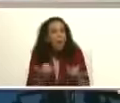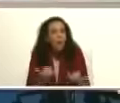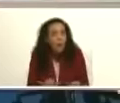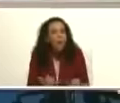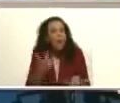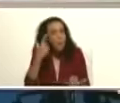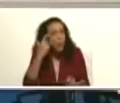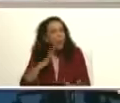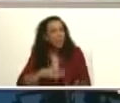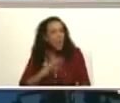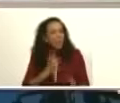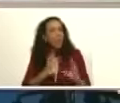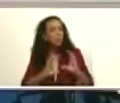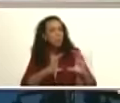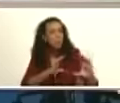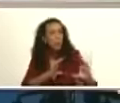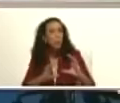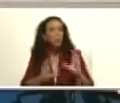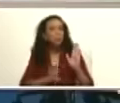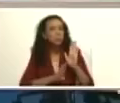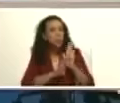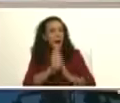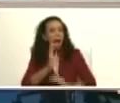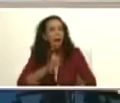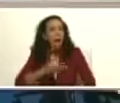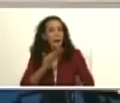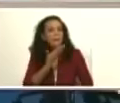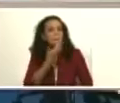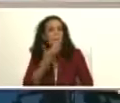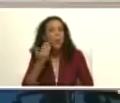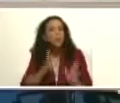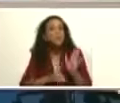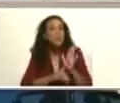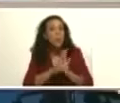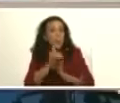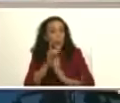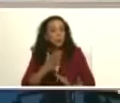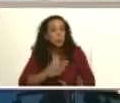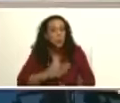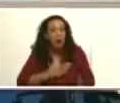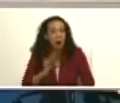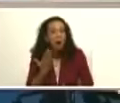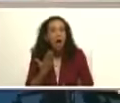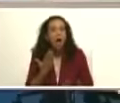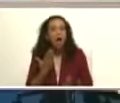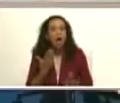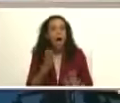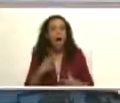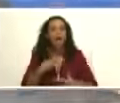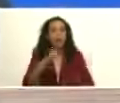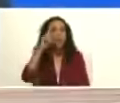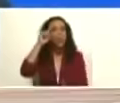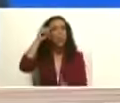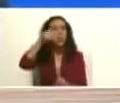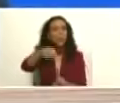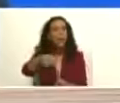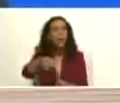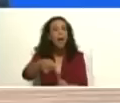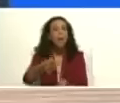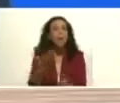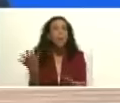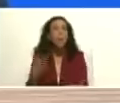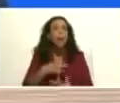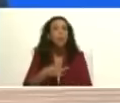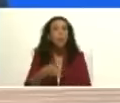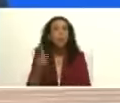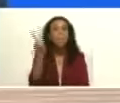de la economía, del crecimiento, del desarrollo, bajo un solo interés, el interés